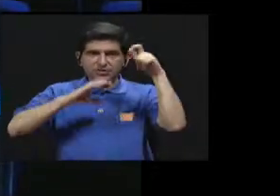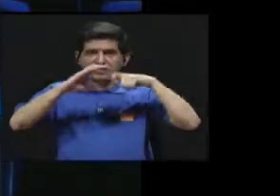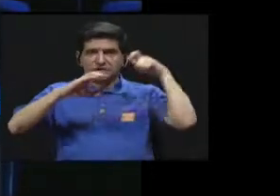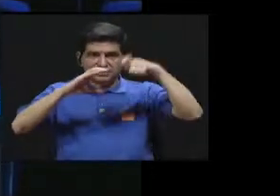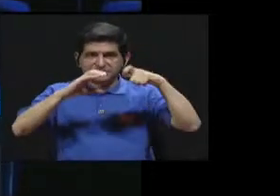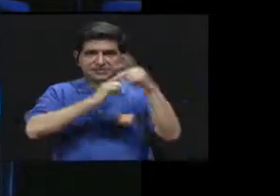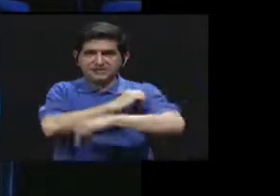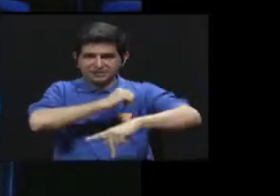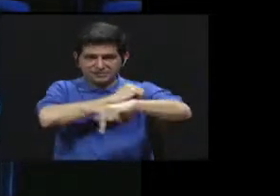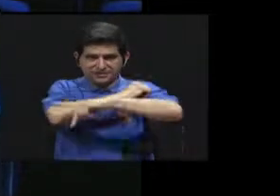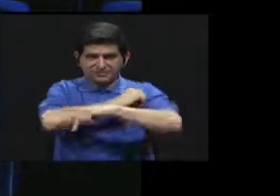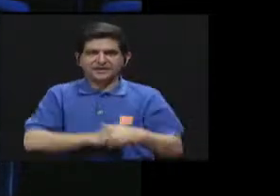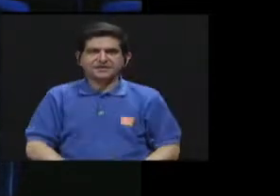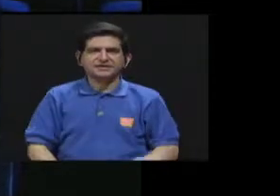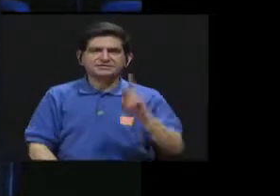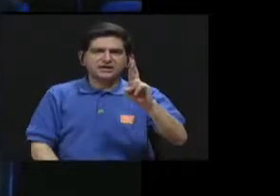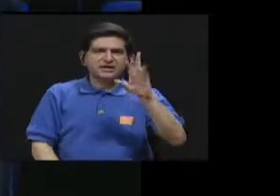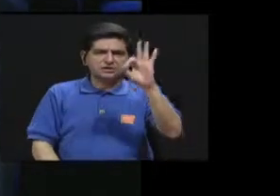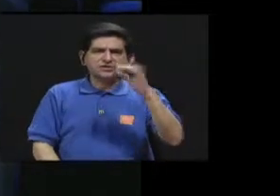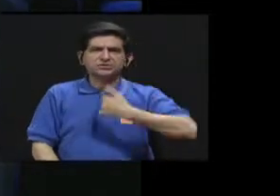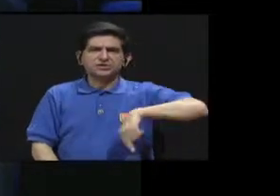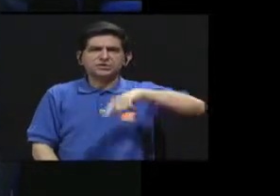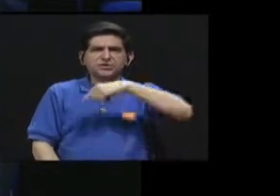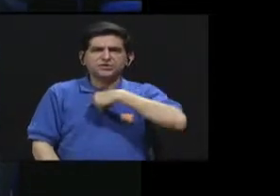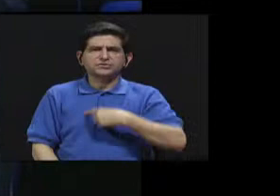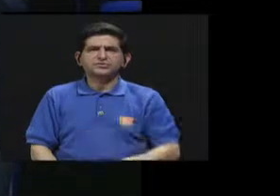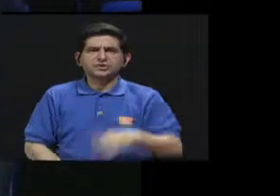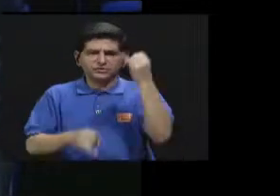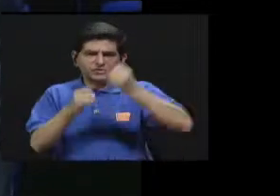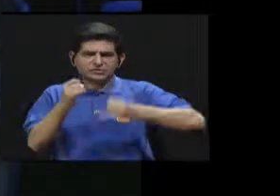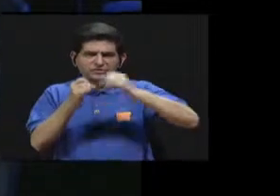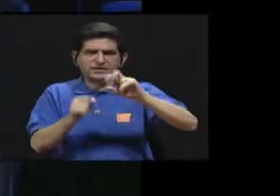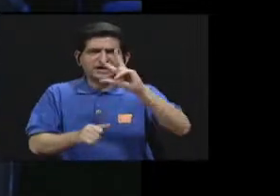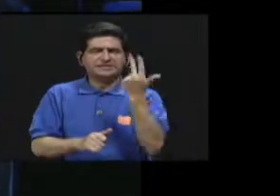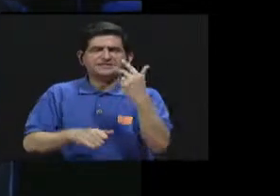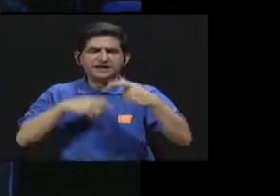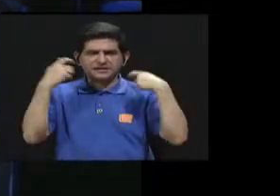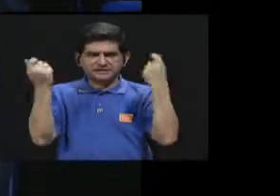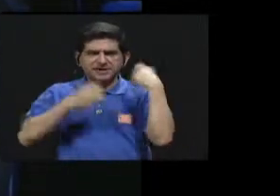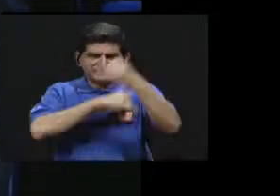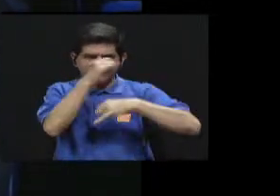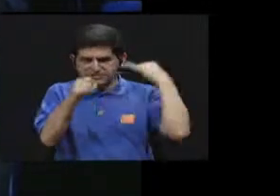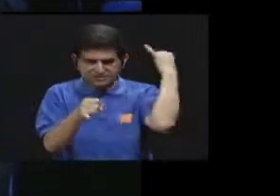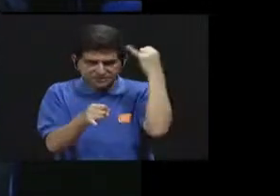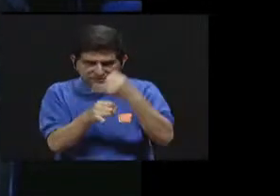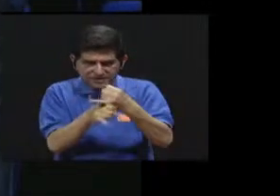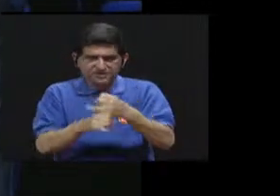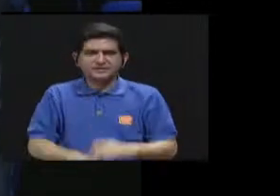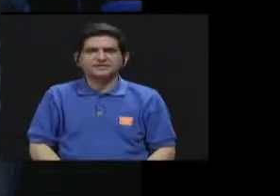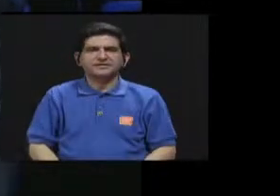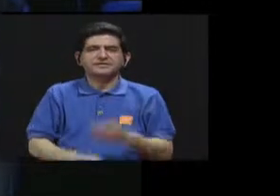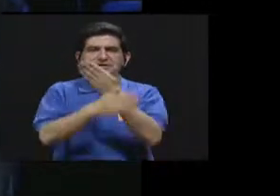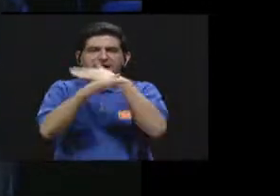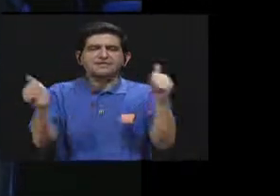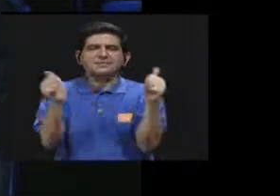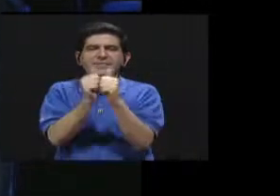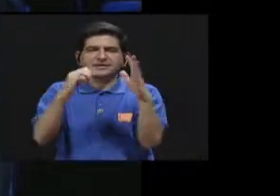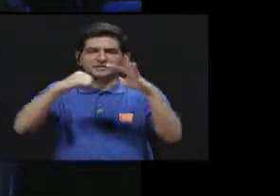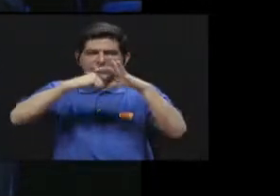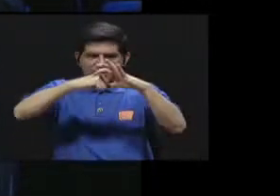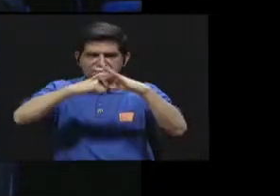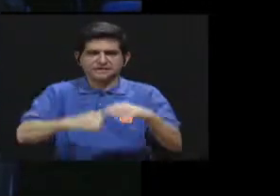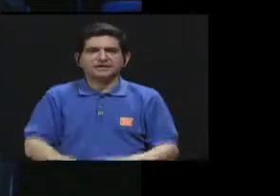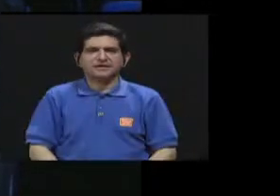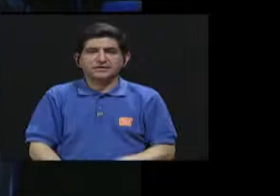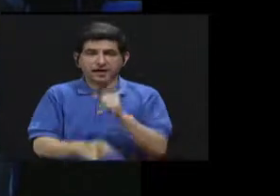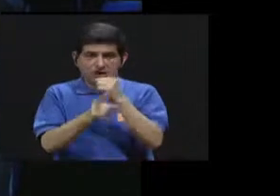y cinematográfico de nuestro país. Rocío, estamos en la clausura del tercer Festival Internacional Paz con